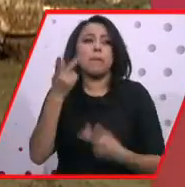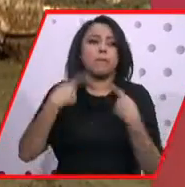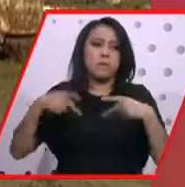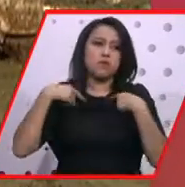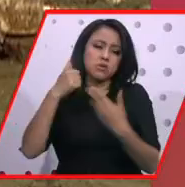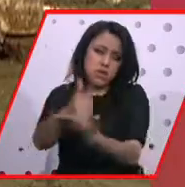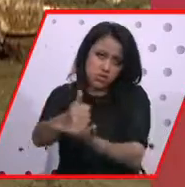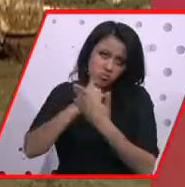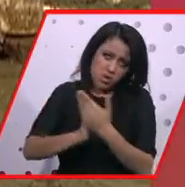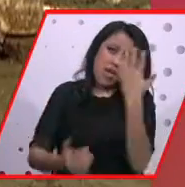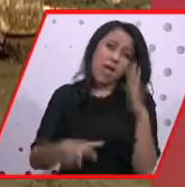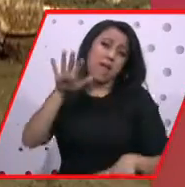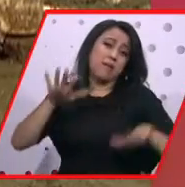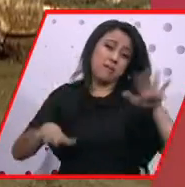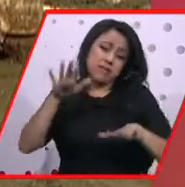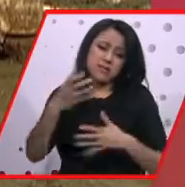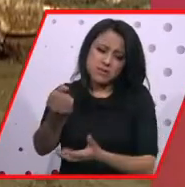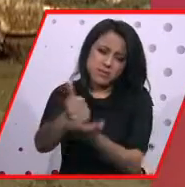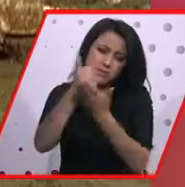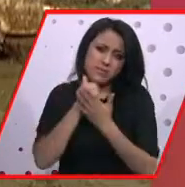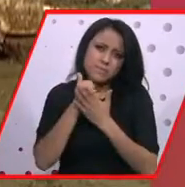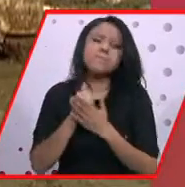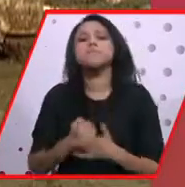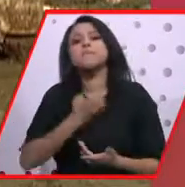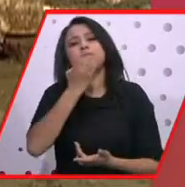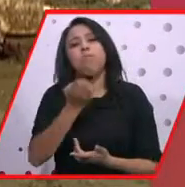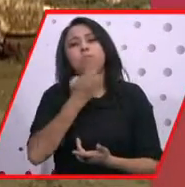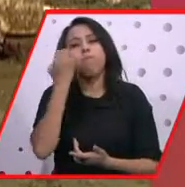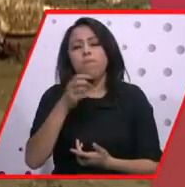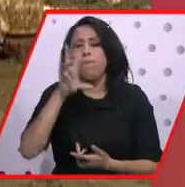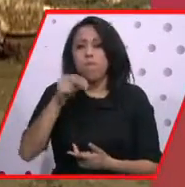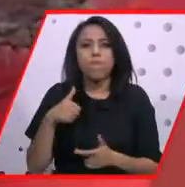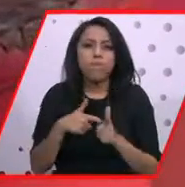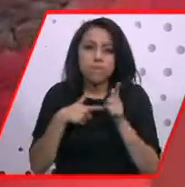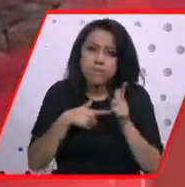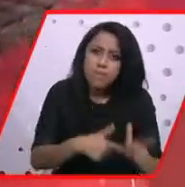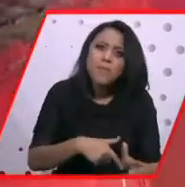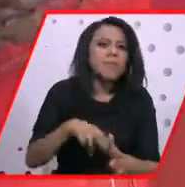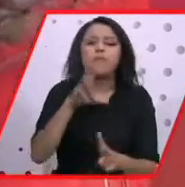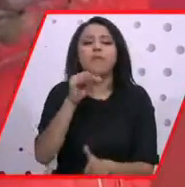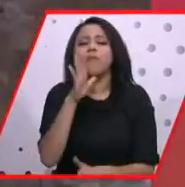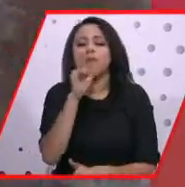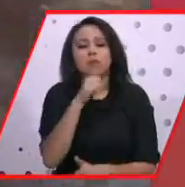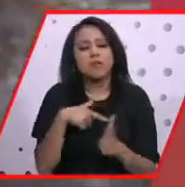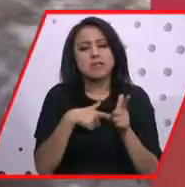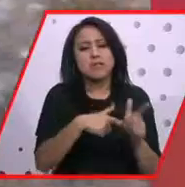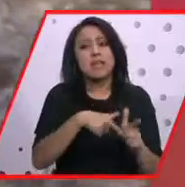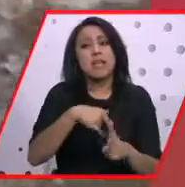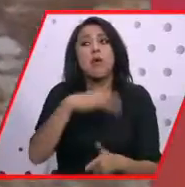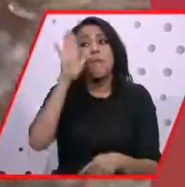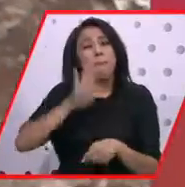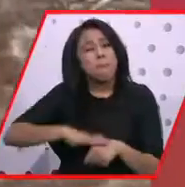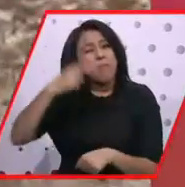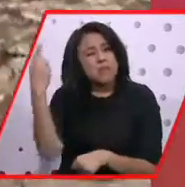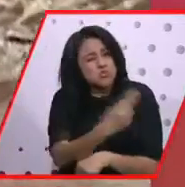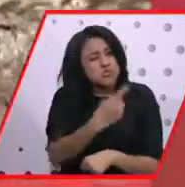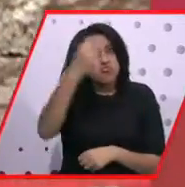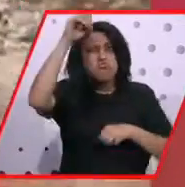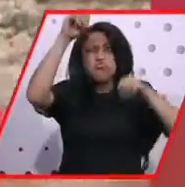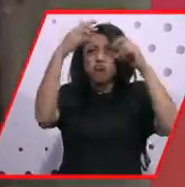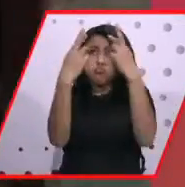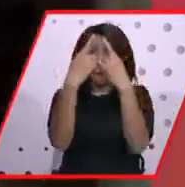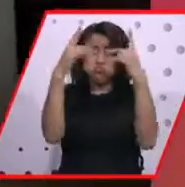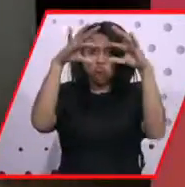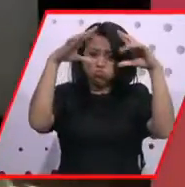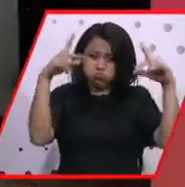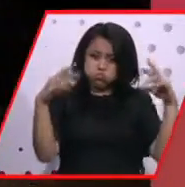ayuda. Y la escuela, pues no fue posible ya tenerlos en la escuela. El techo es lo más urgente, pero las necesidades no cesan.